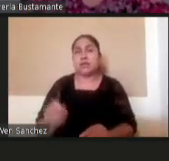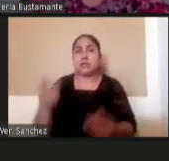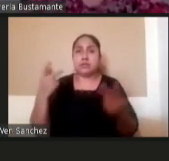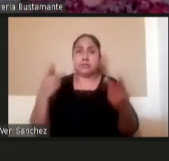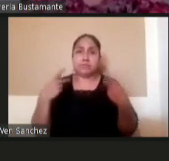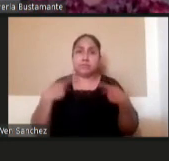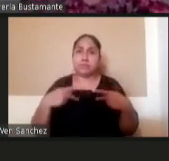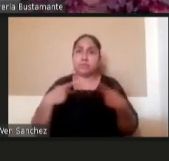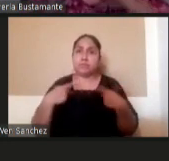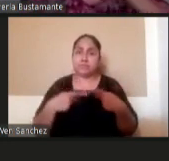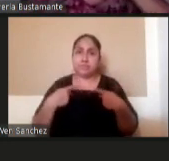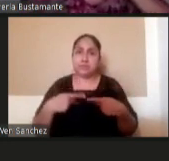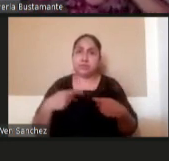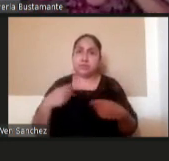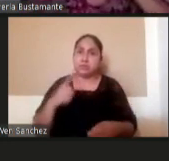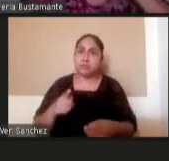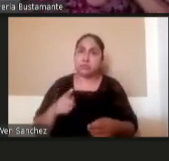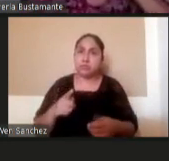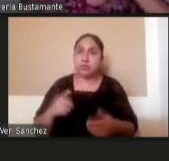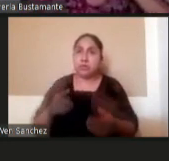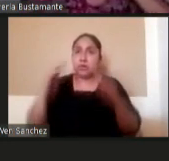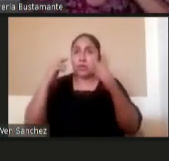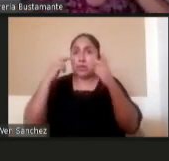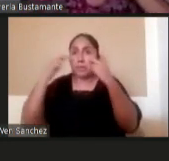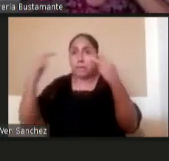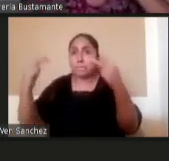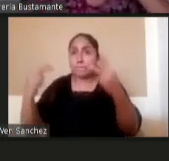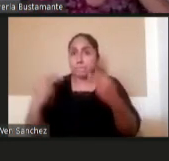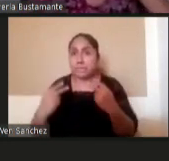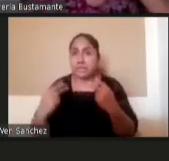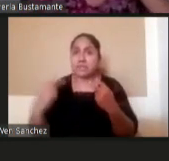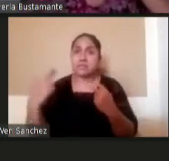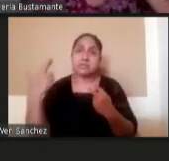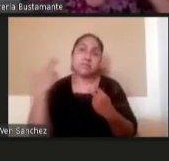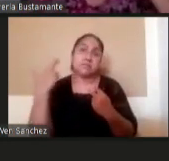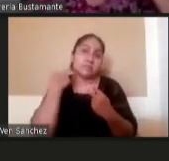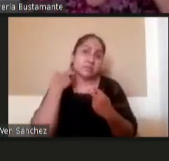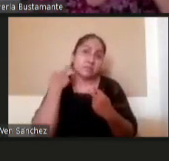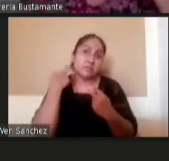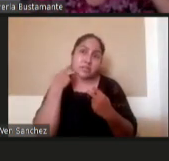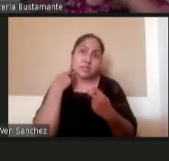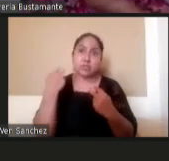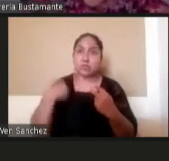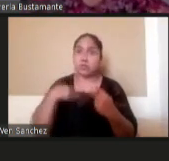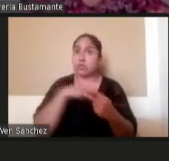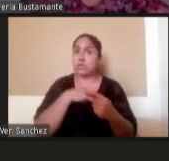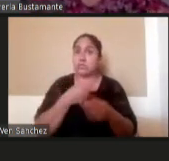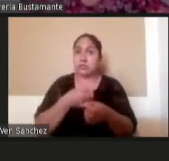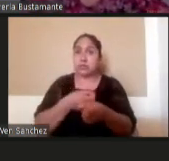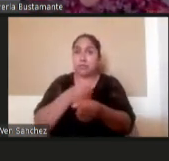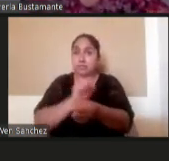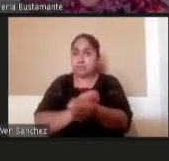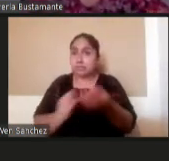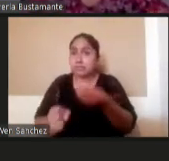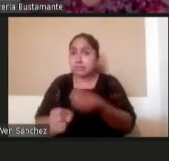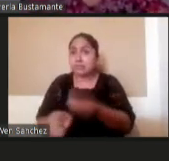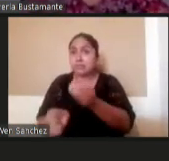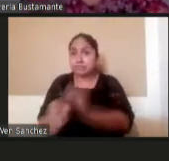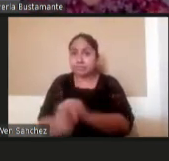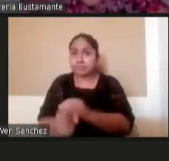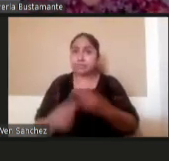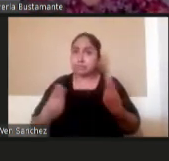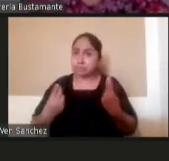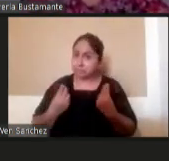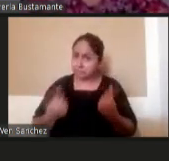veces nos dicen, ¿qué nos pasa? Todo está igual, la ciudad está sucia. Pues hay que demostrar para qué estamos.